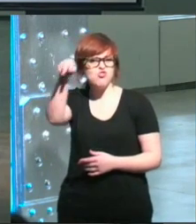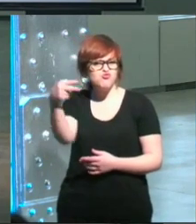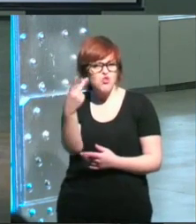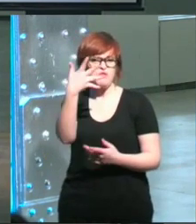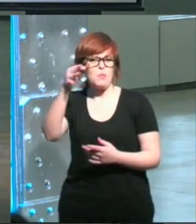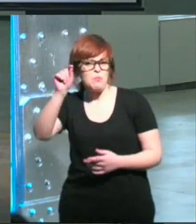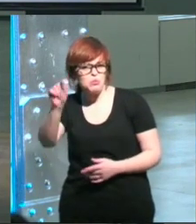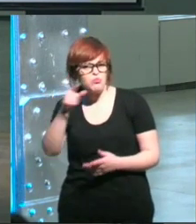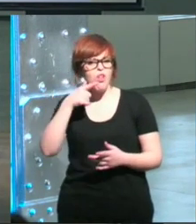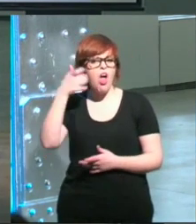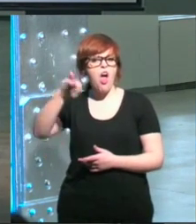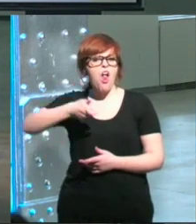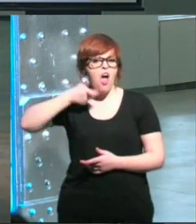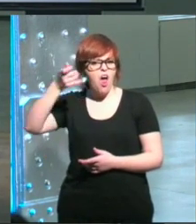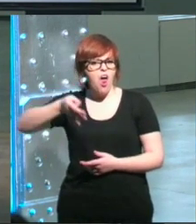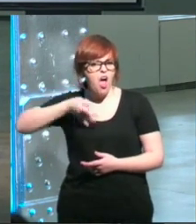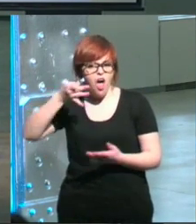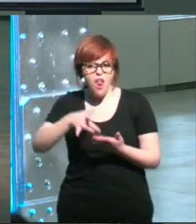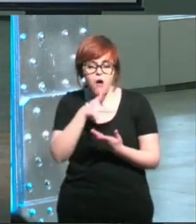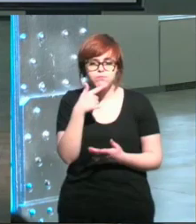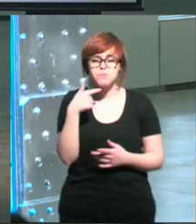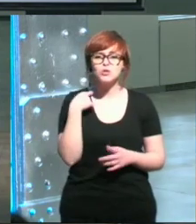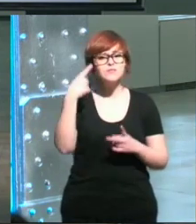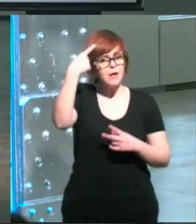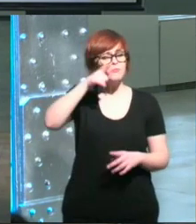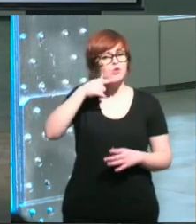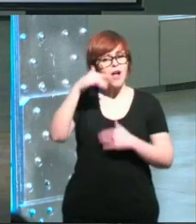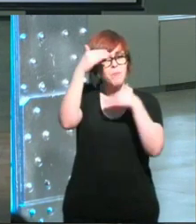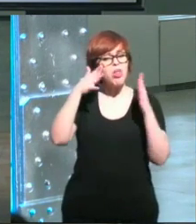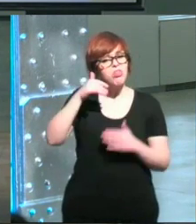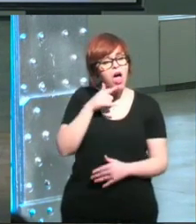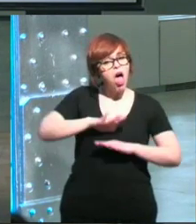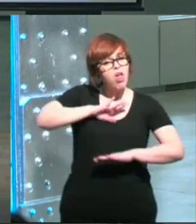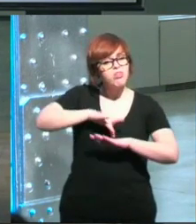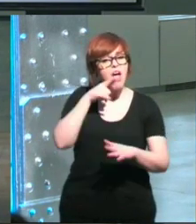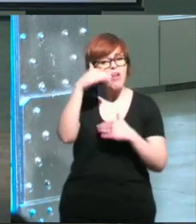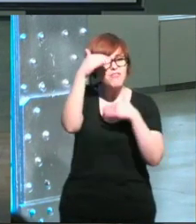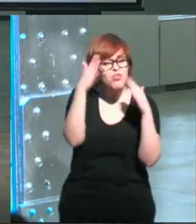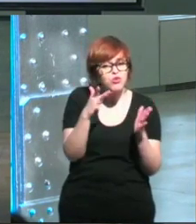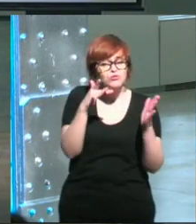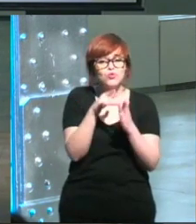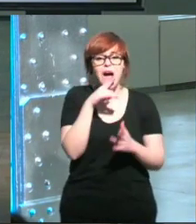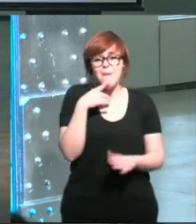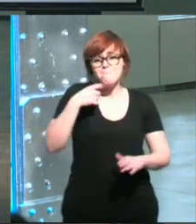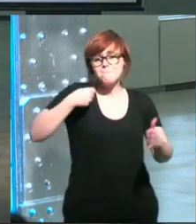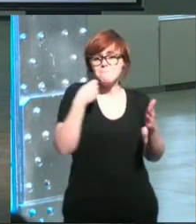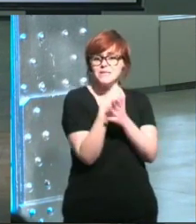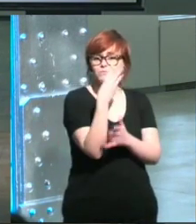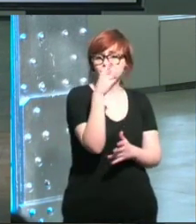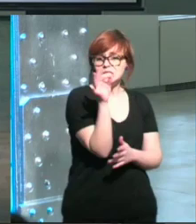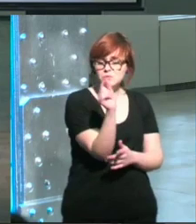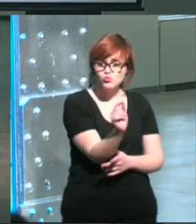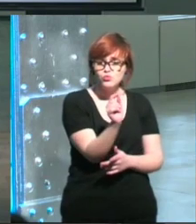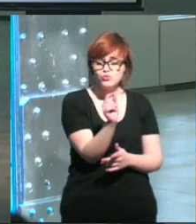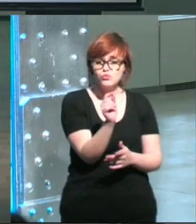bien que la capacidad de atención del ser humano normal es de 30 a 40 minutos. Hablar más de eso no tiene sentido, pero